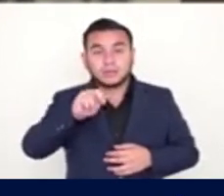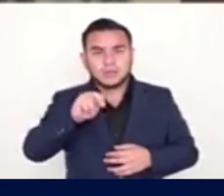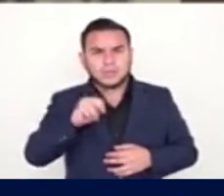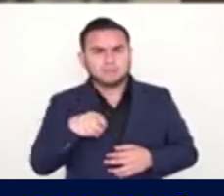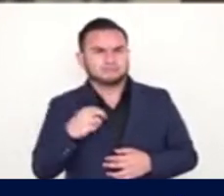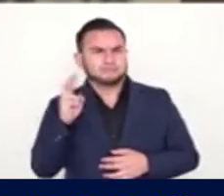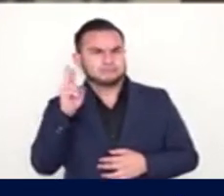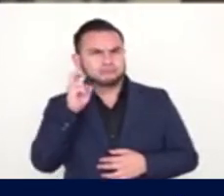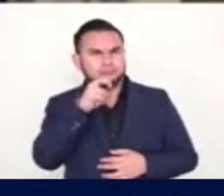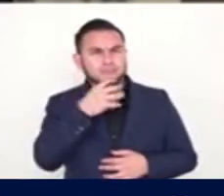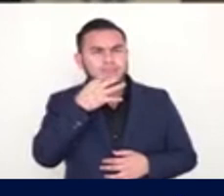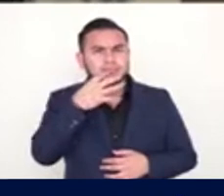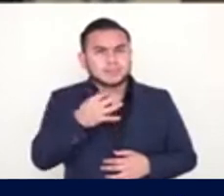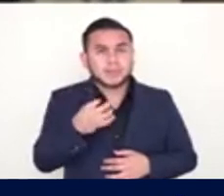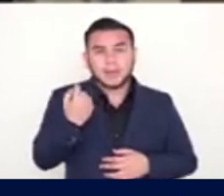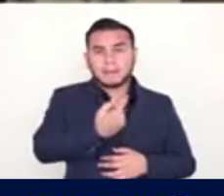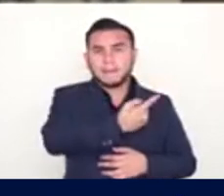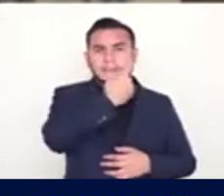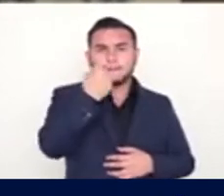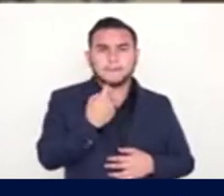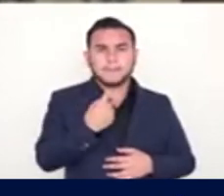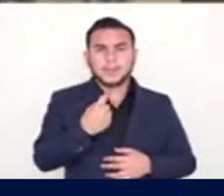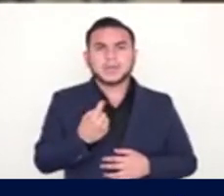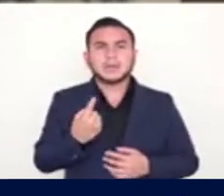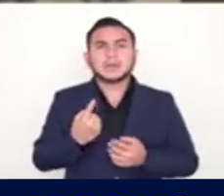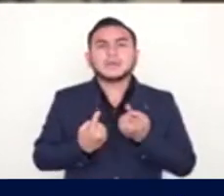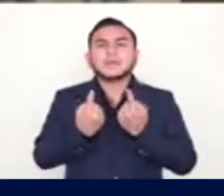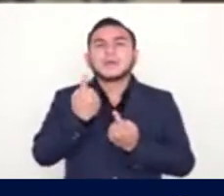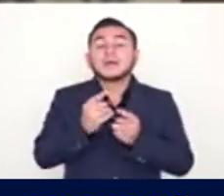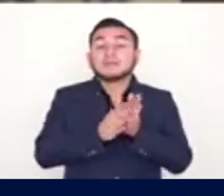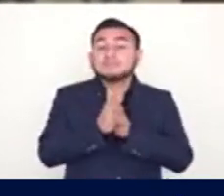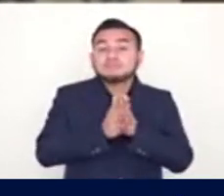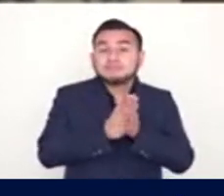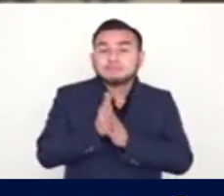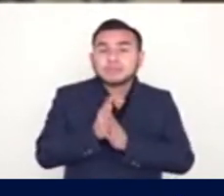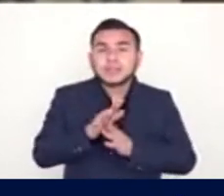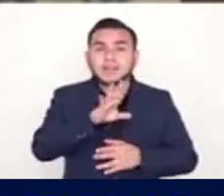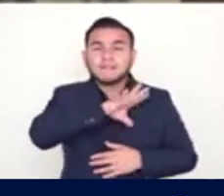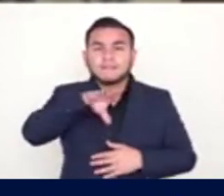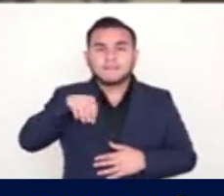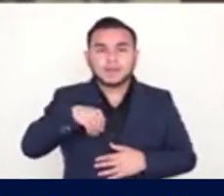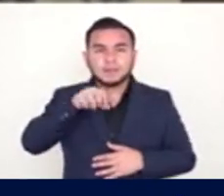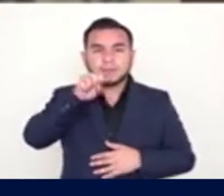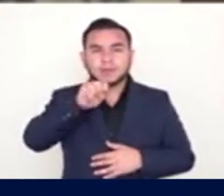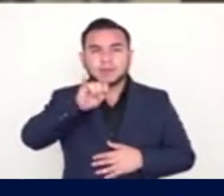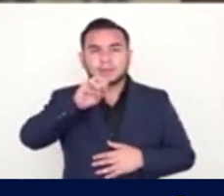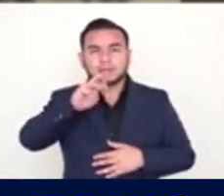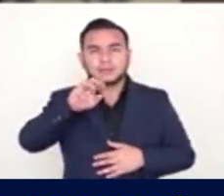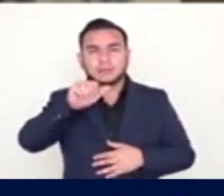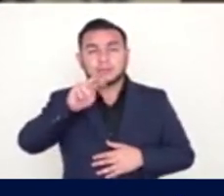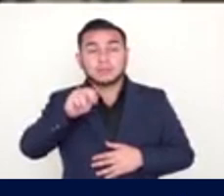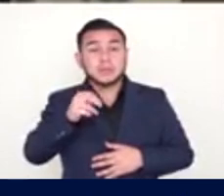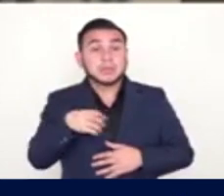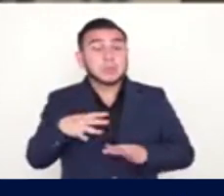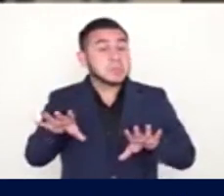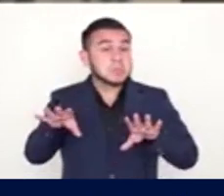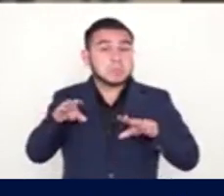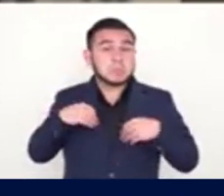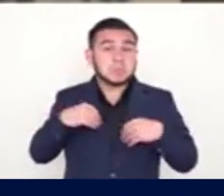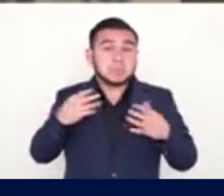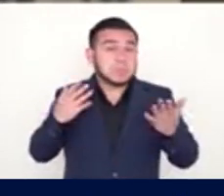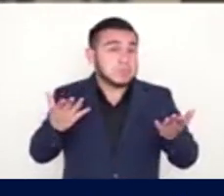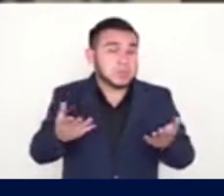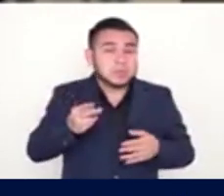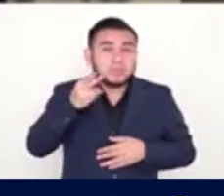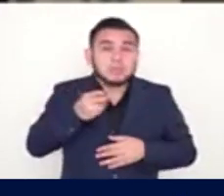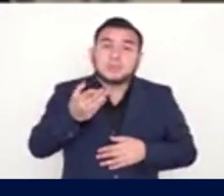Extraño, ¿verdad? Que siempre que el Faro hace una pregunta es sobre un interés de la familia Simán. Cuando, creo que la vez hoy tú no lo quisiste aceptar porque obviamente ya no ibas a